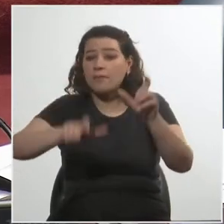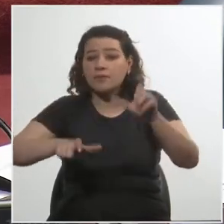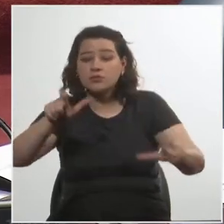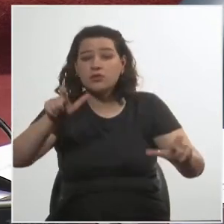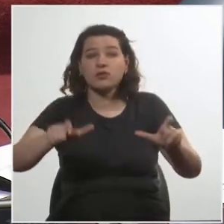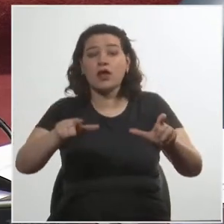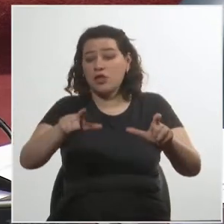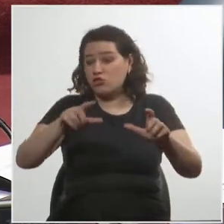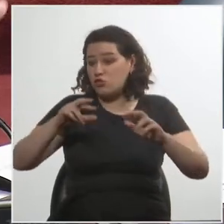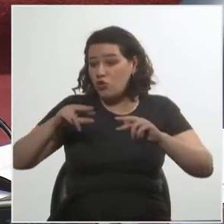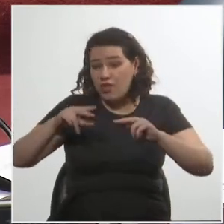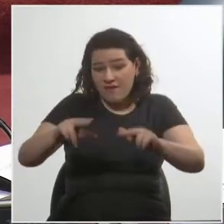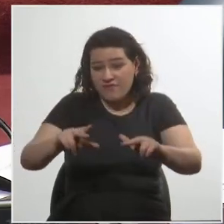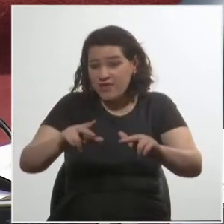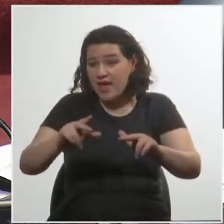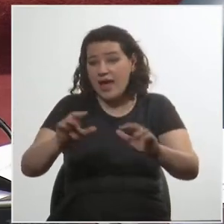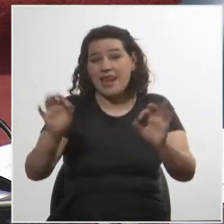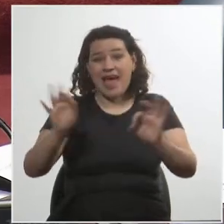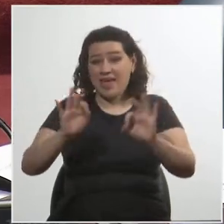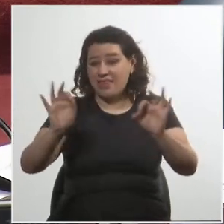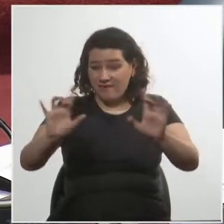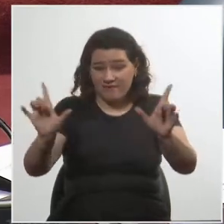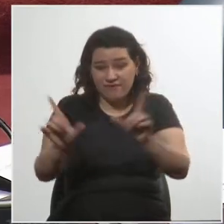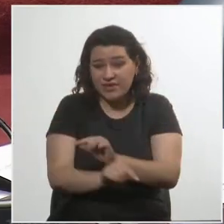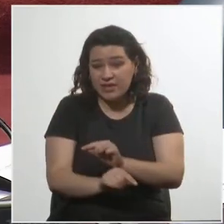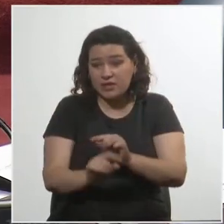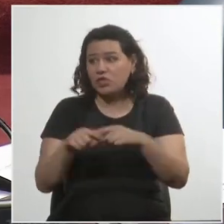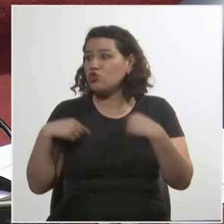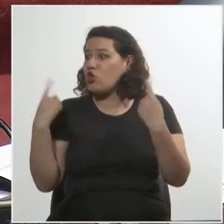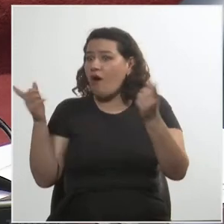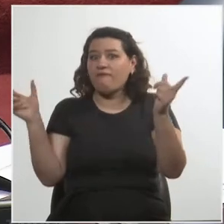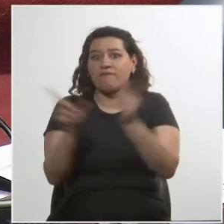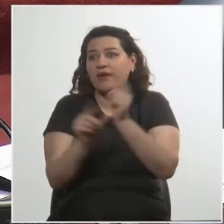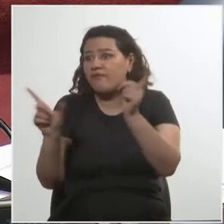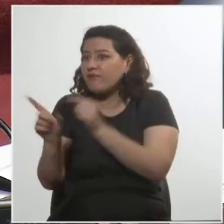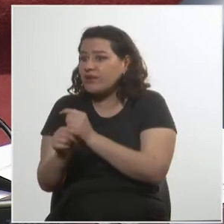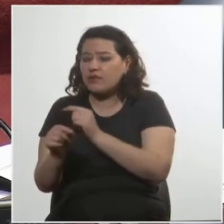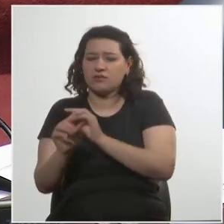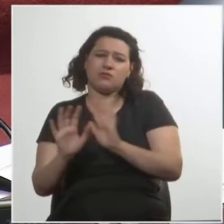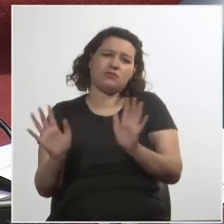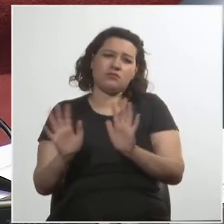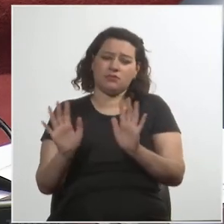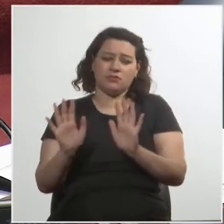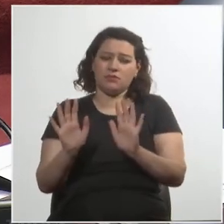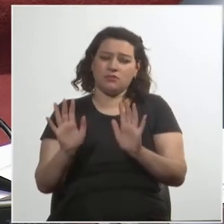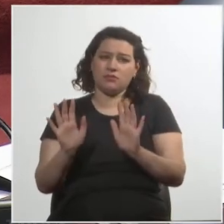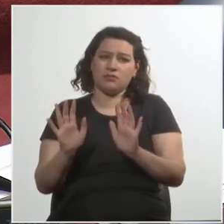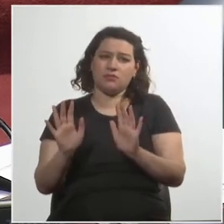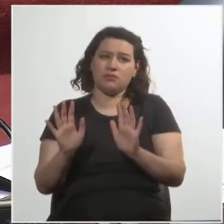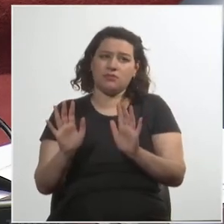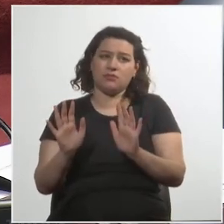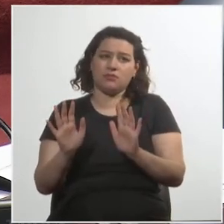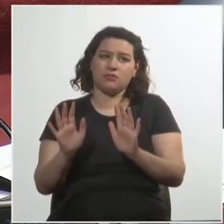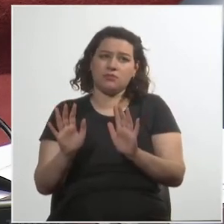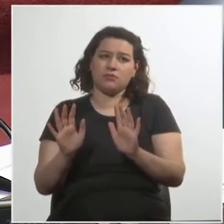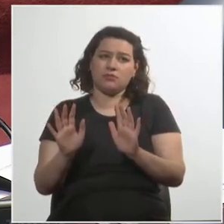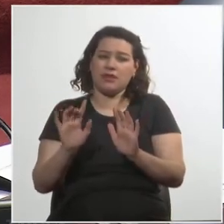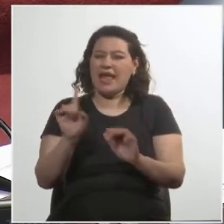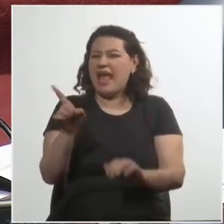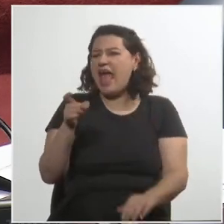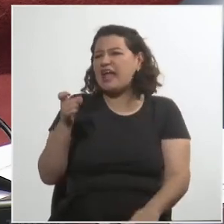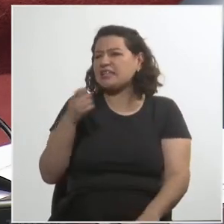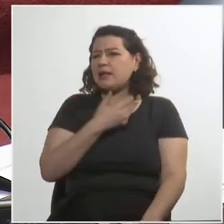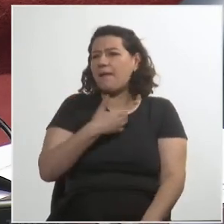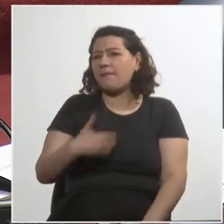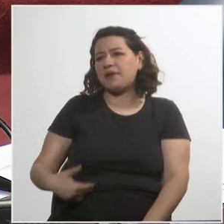que todavía tiene heridas abiertas y no las vamos a cerrar todas o algún expresidente dijo